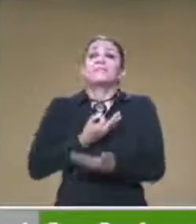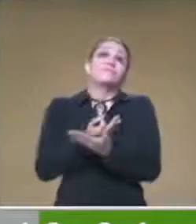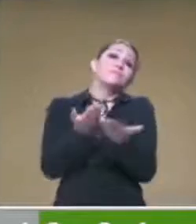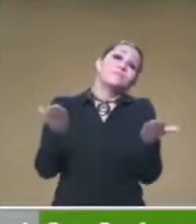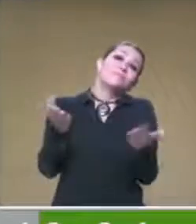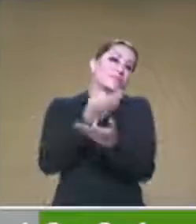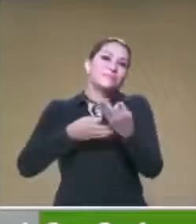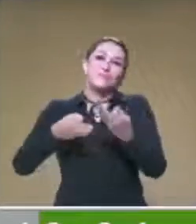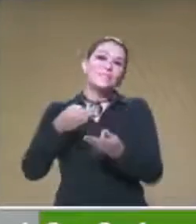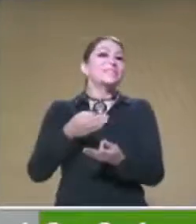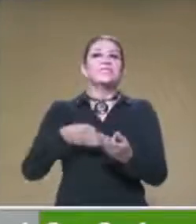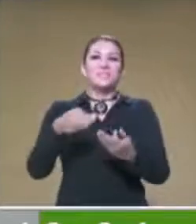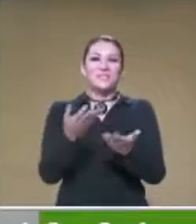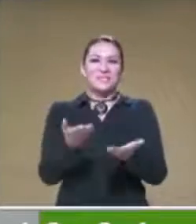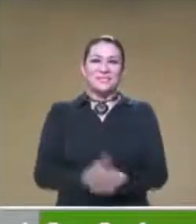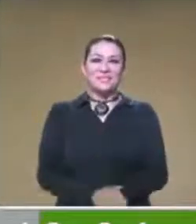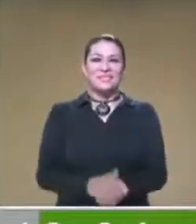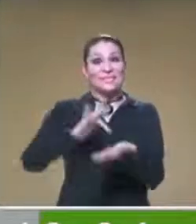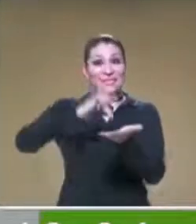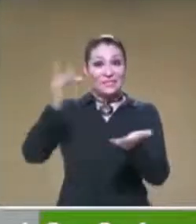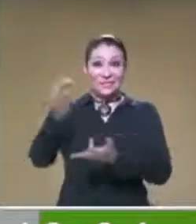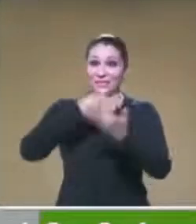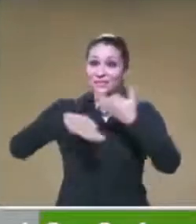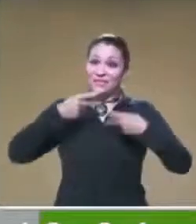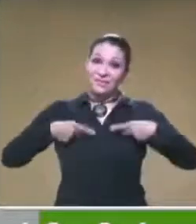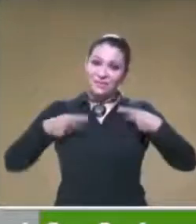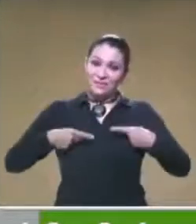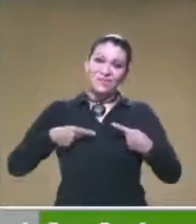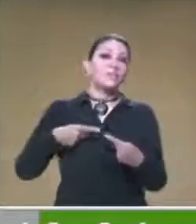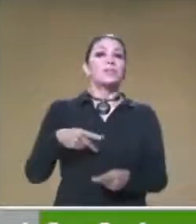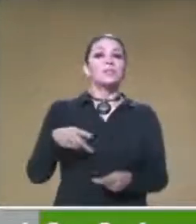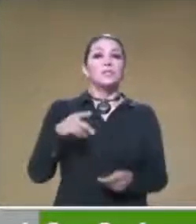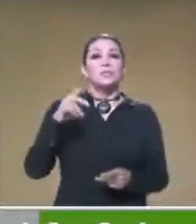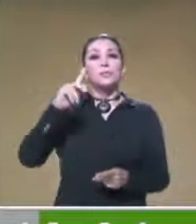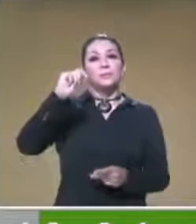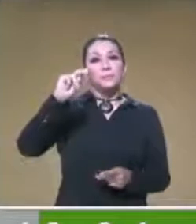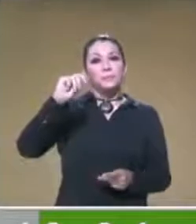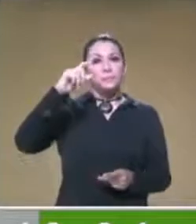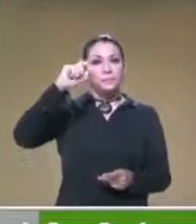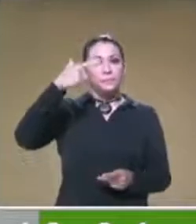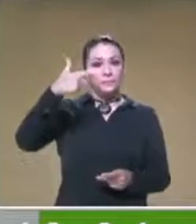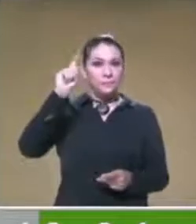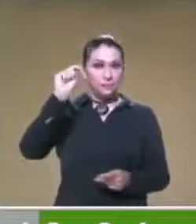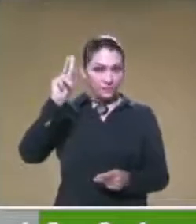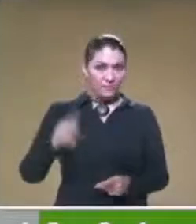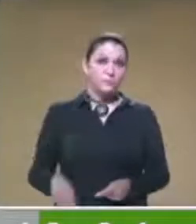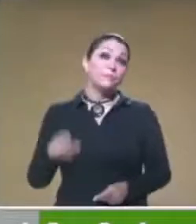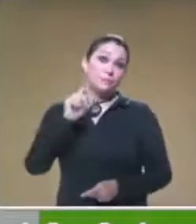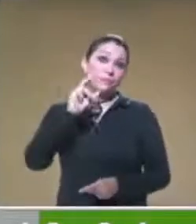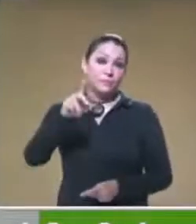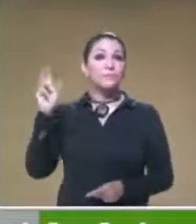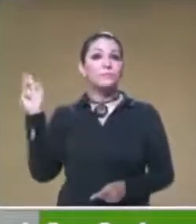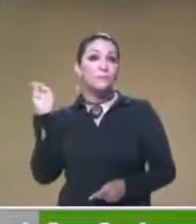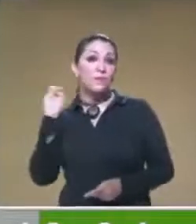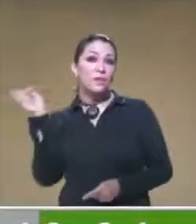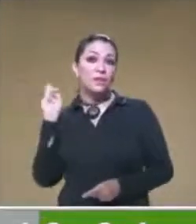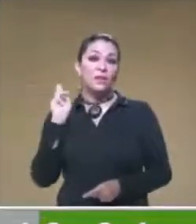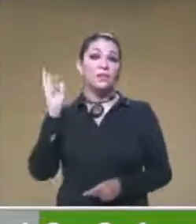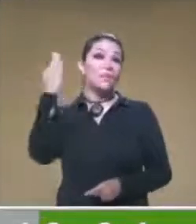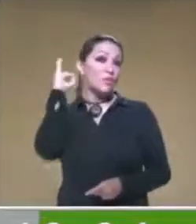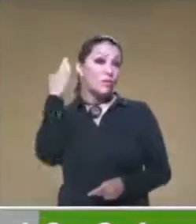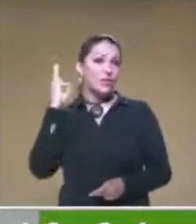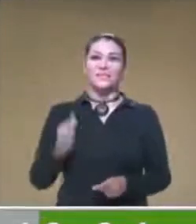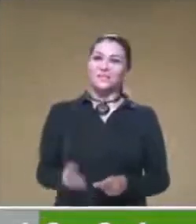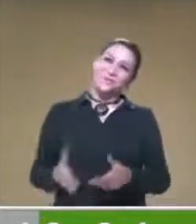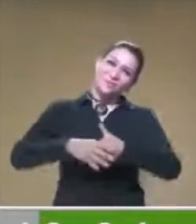ustedes. Gracias a la gente que nos sintoniza a través de la señal abierta de Canal 28 y por supuesto a los que nos ven a través de Facebook. Les